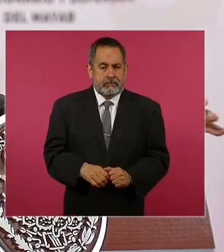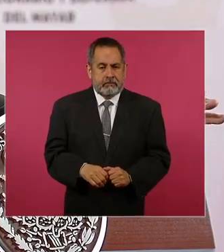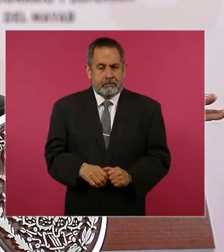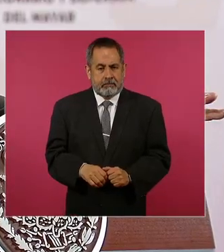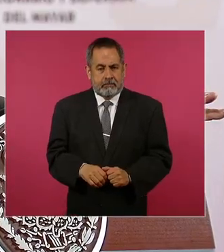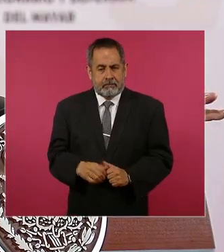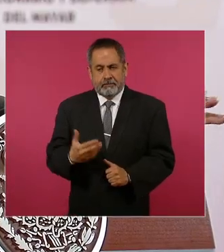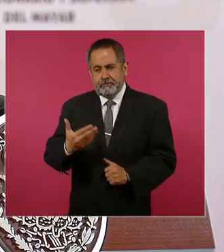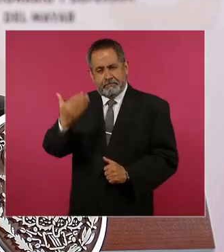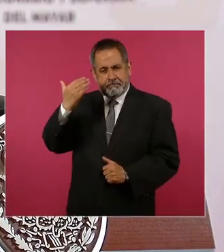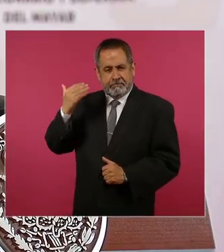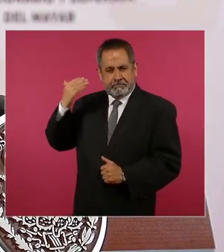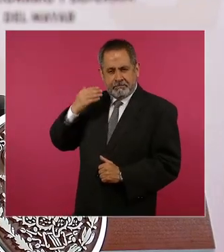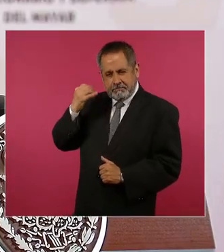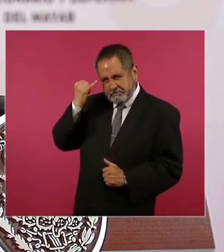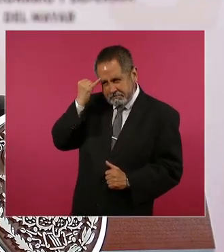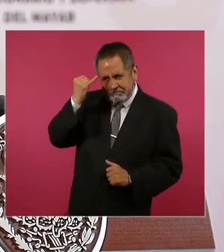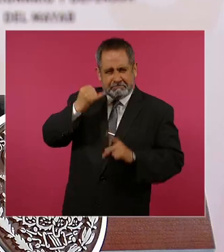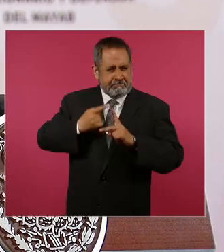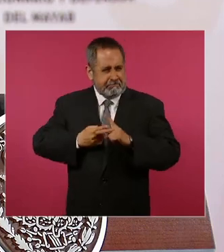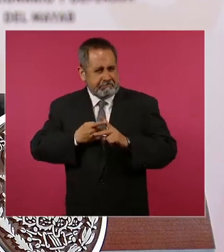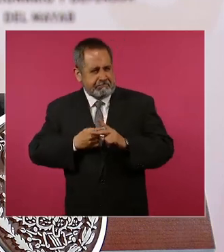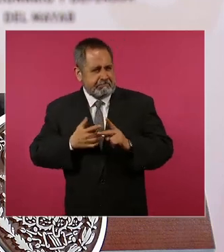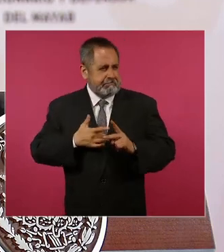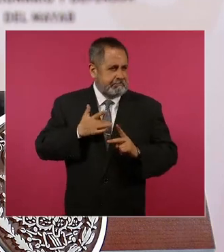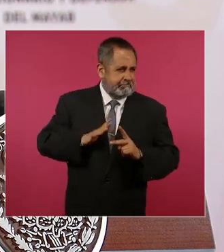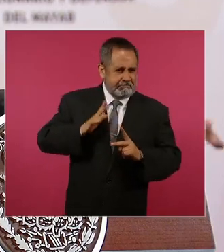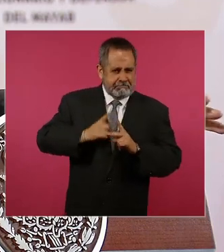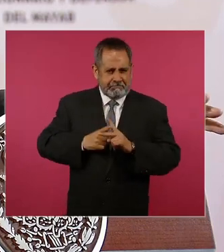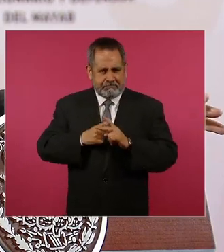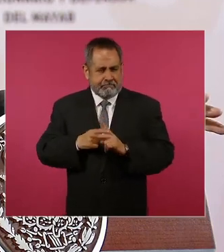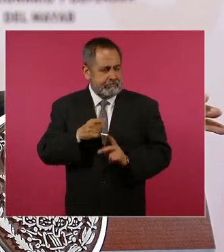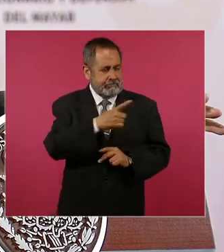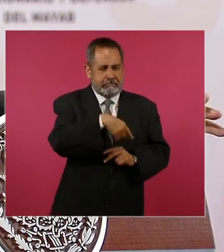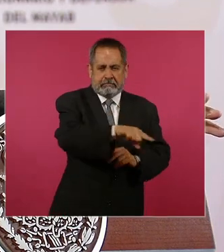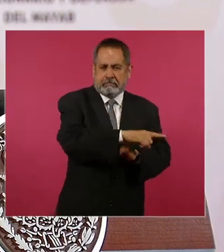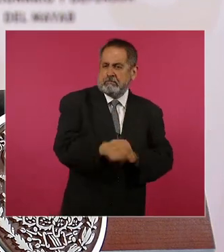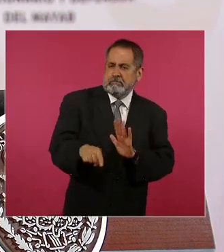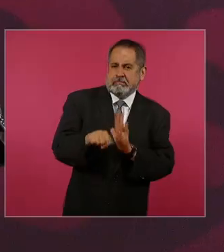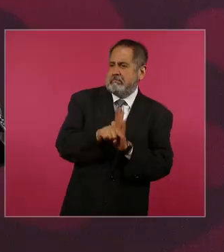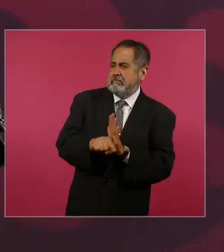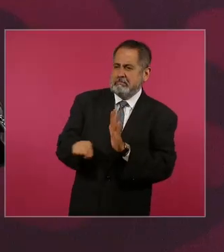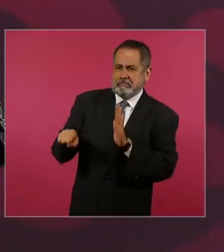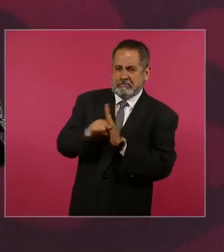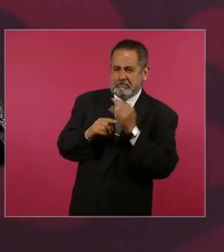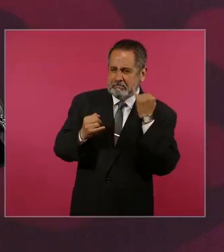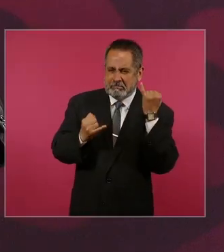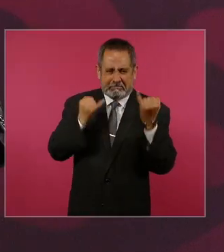pronósticos que se hacían de manera pesimista,